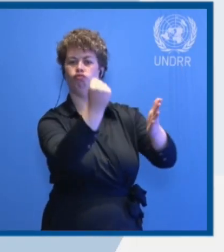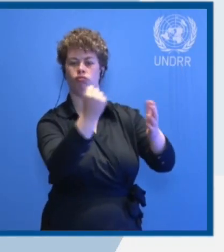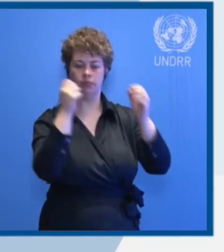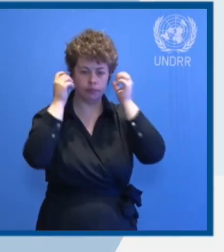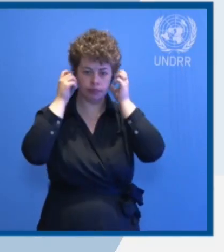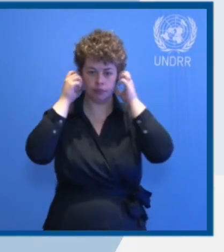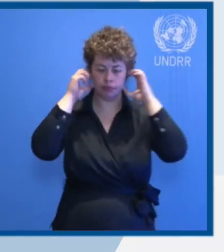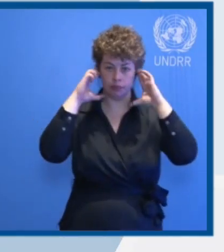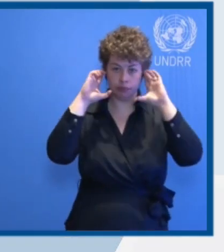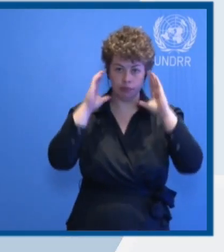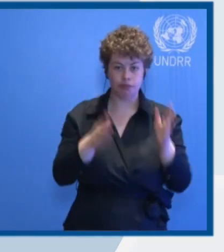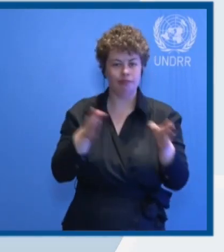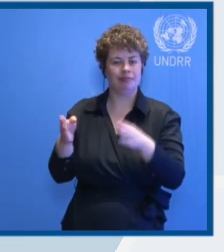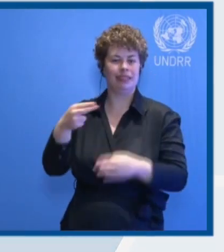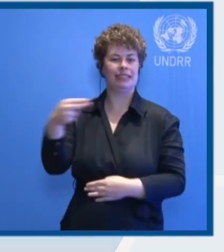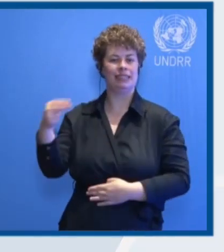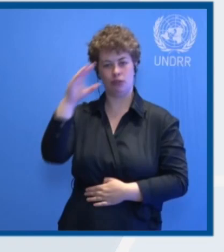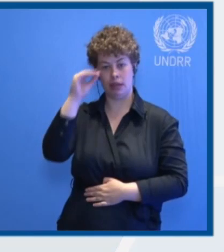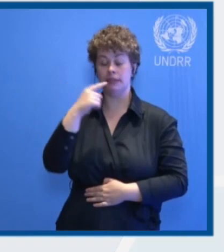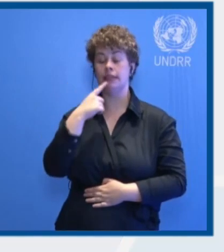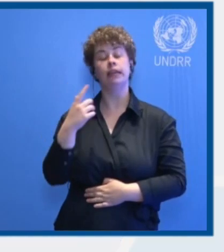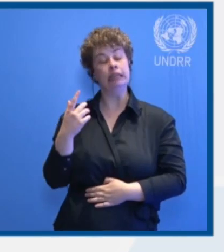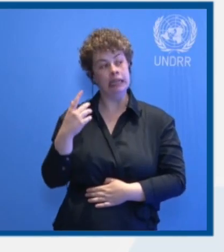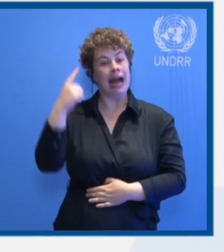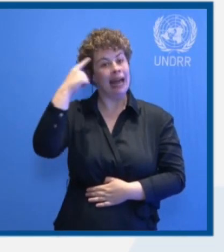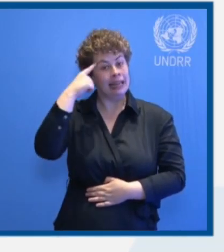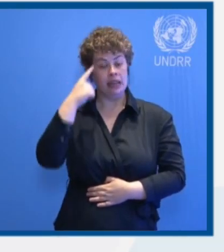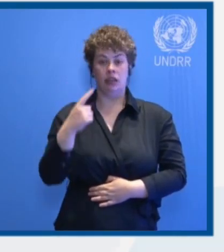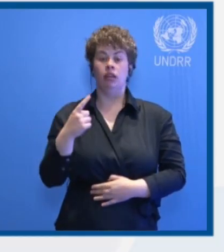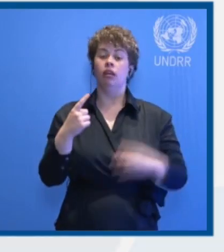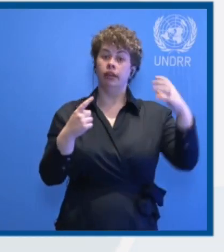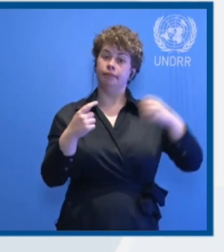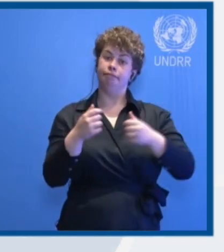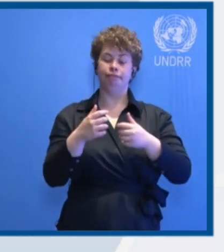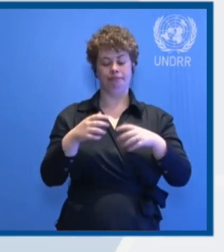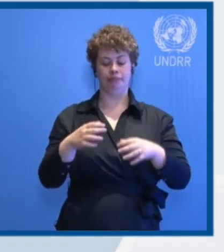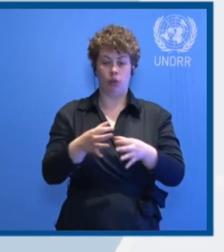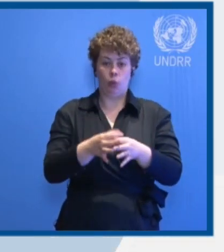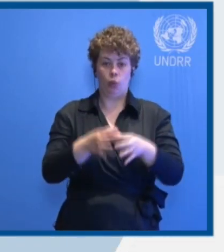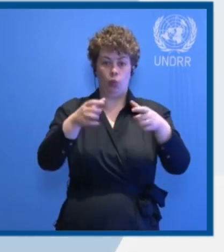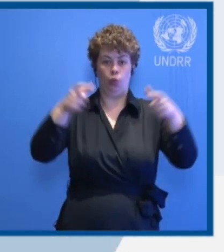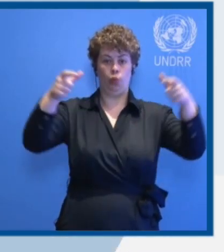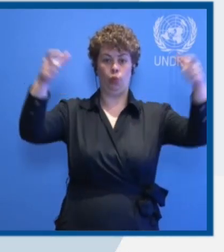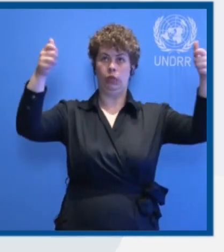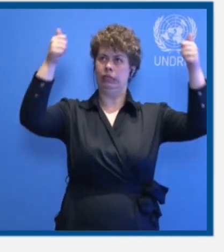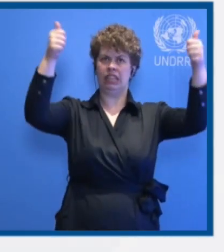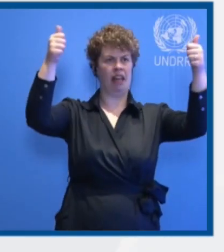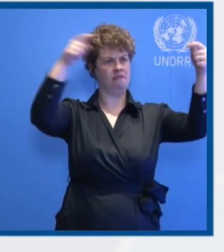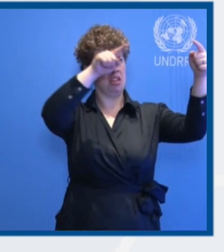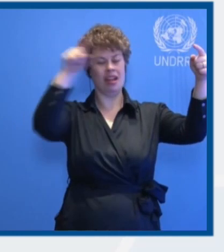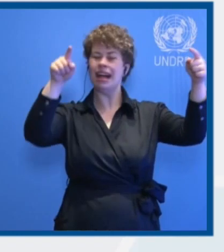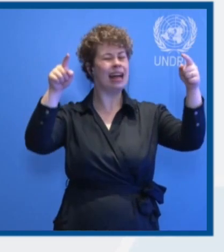we have to involve people, local people in the field, and because local people